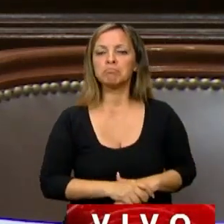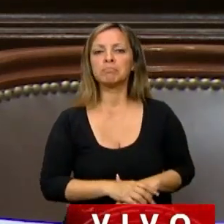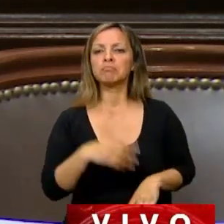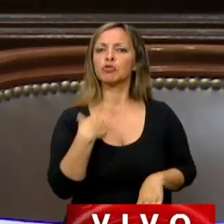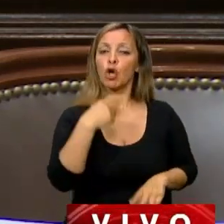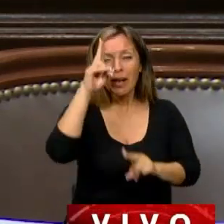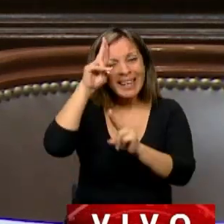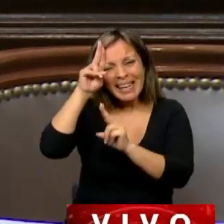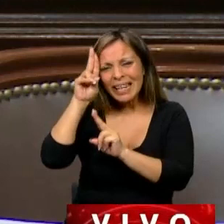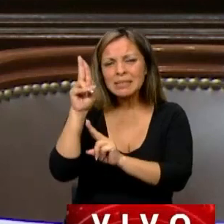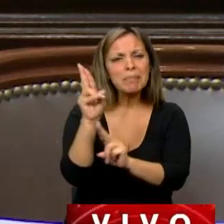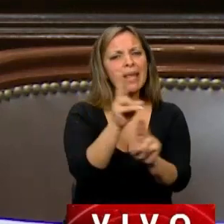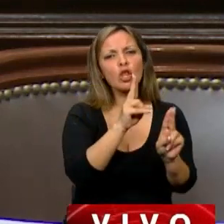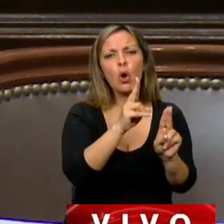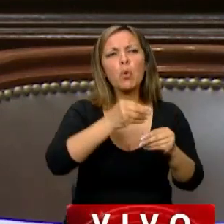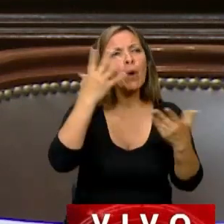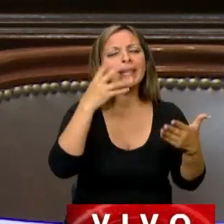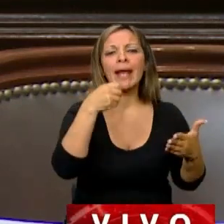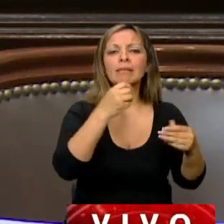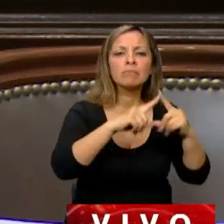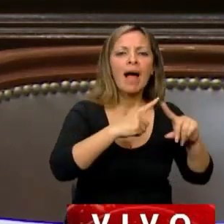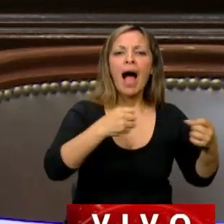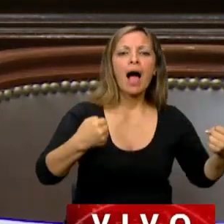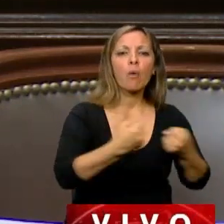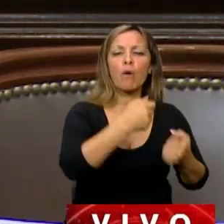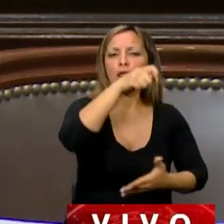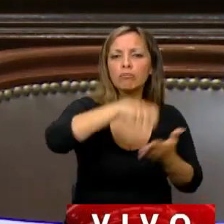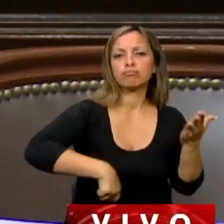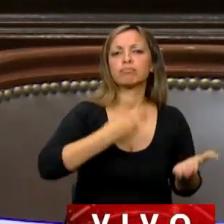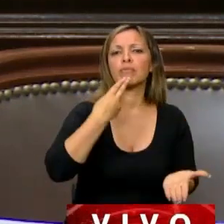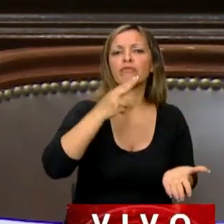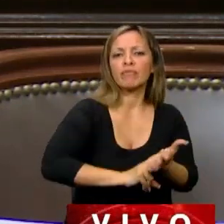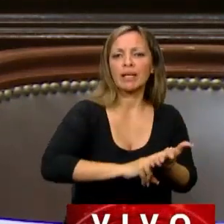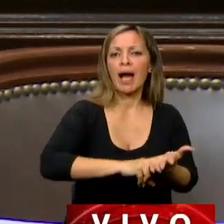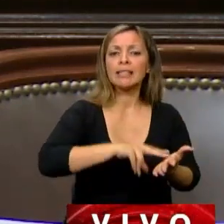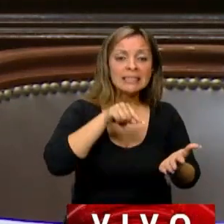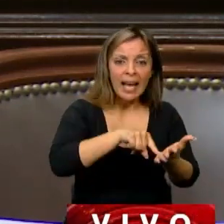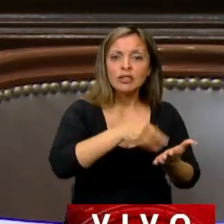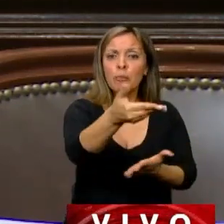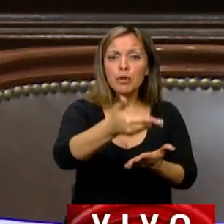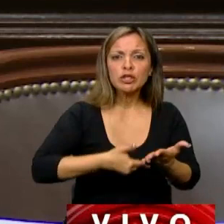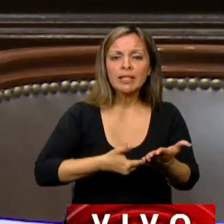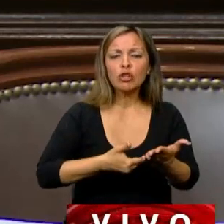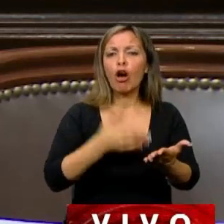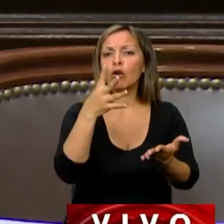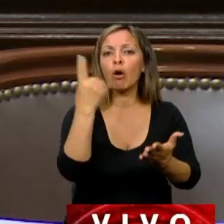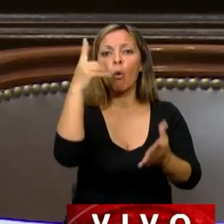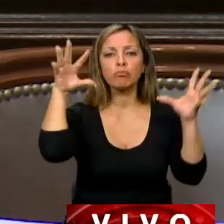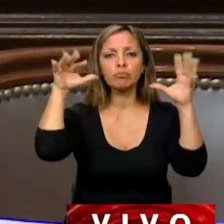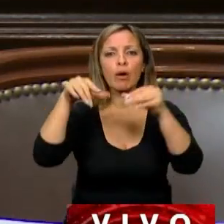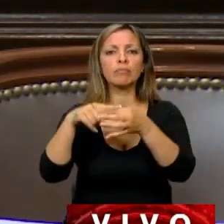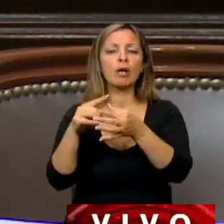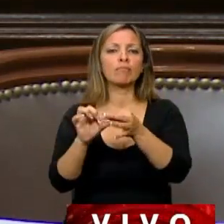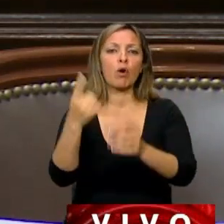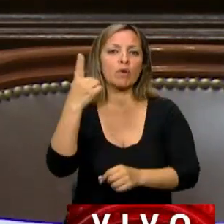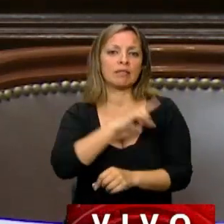que respecto a todos los consensos fiscales y a todos los pactos fiscales han sido todos proyectos unitarios, todos.